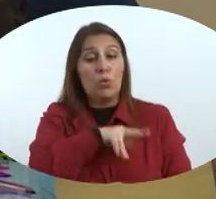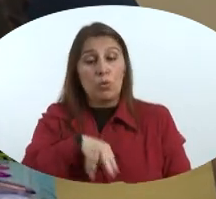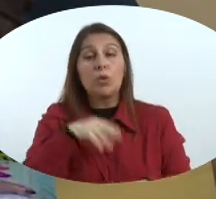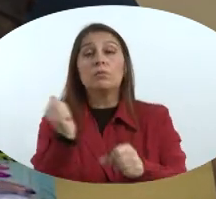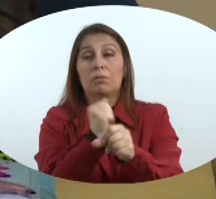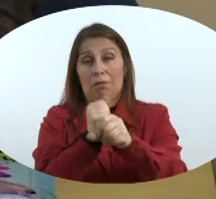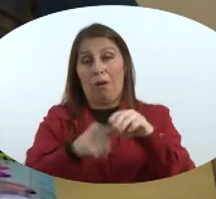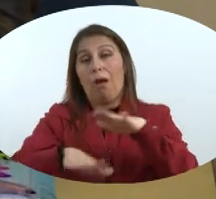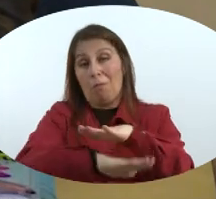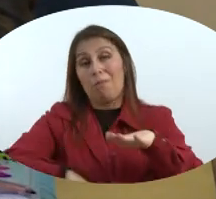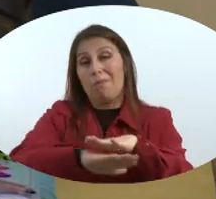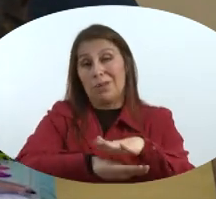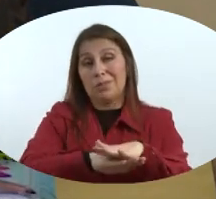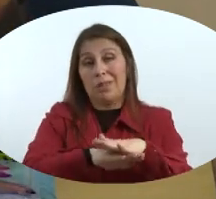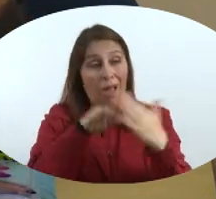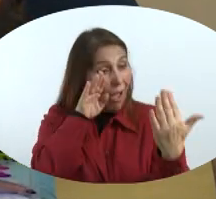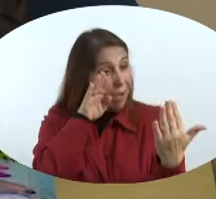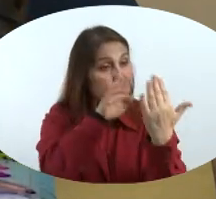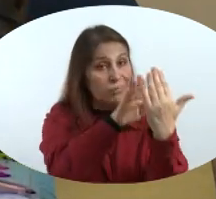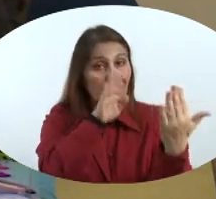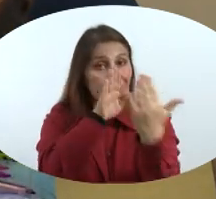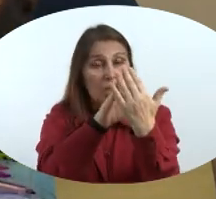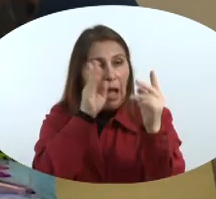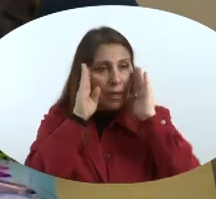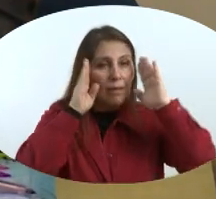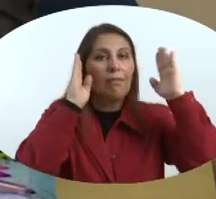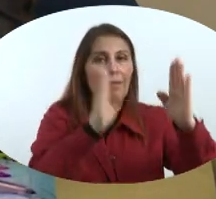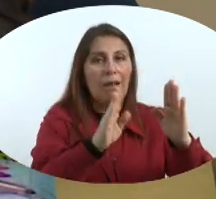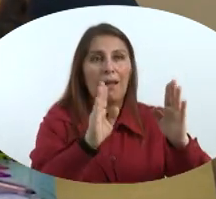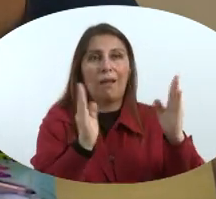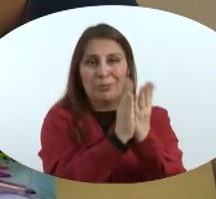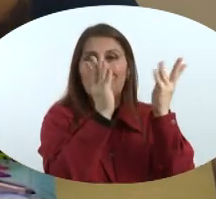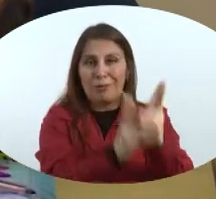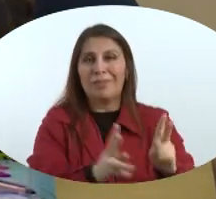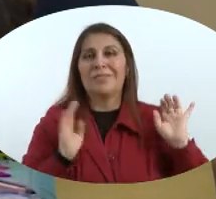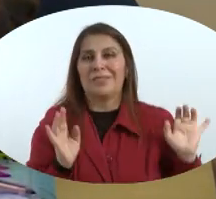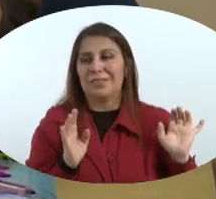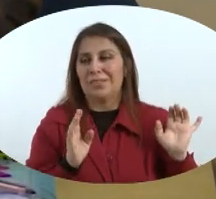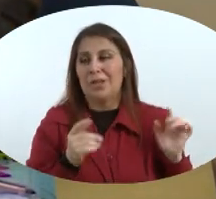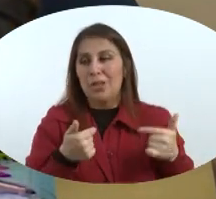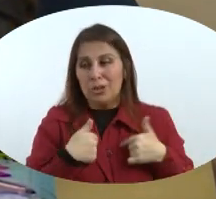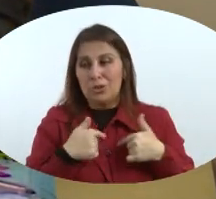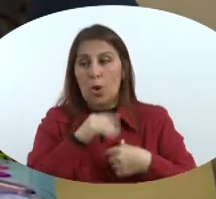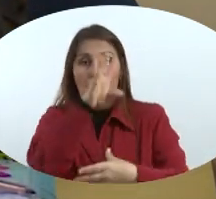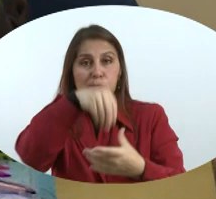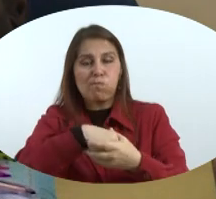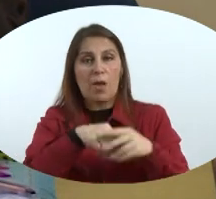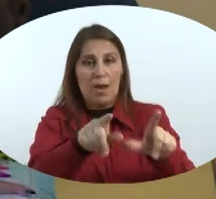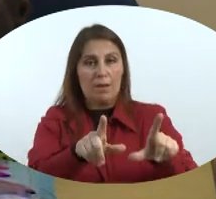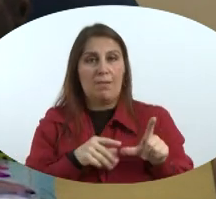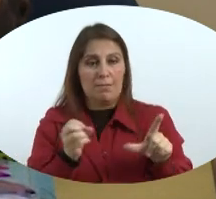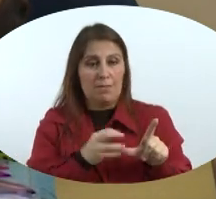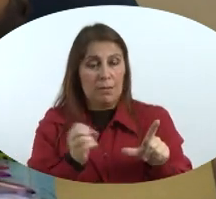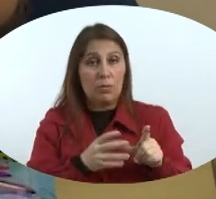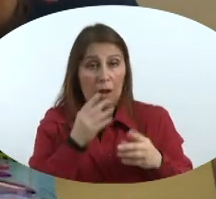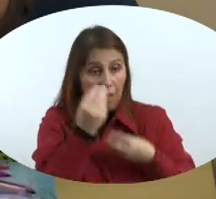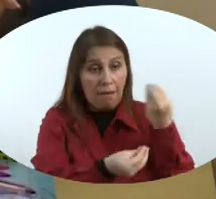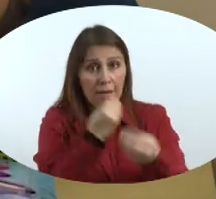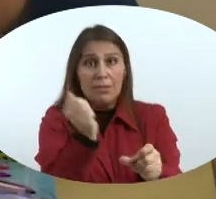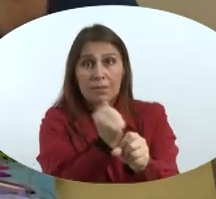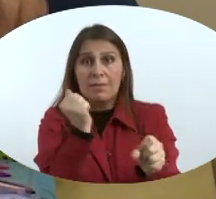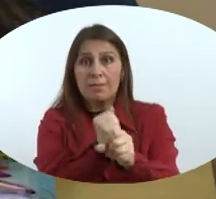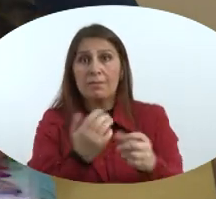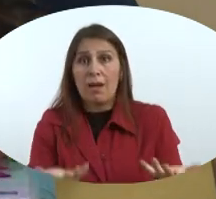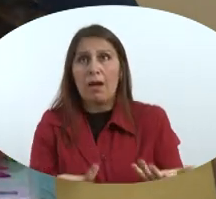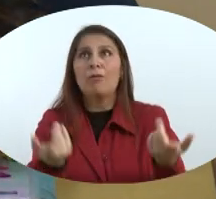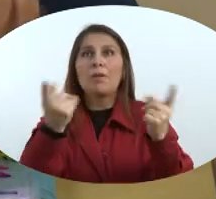es nuestro trabajo de base creo que me dedicado mucho a mi licenciatura y resolver éxitos muy cosas como también cosas magnas como participar en la